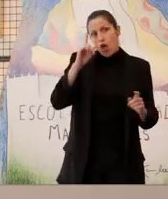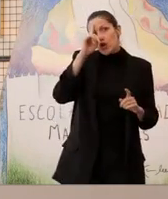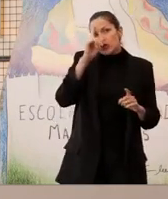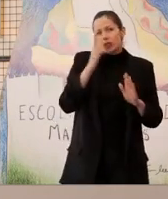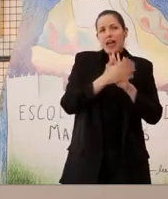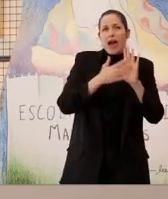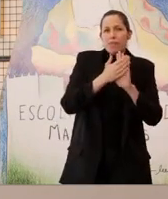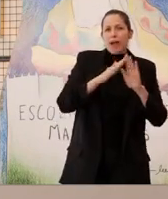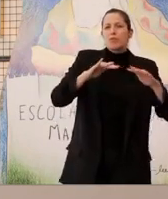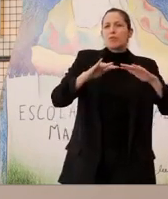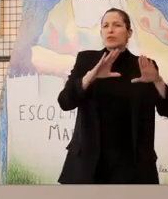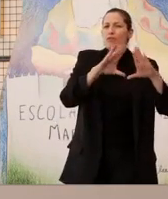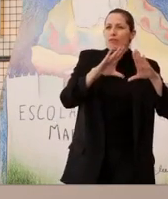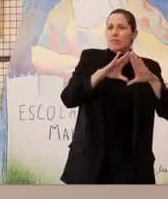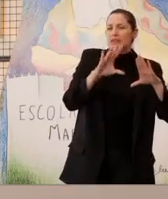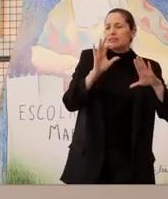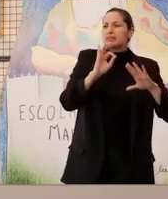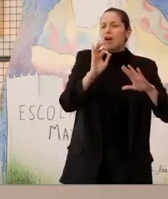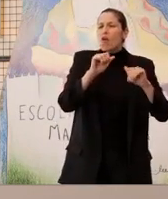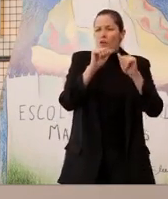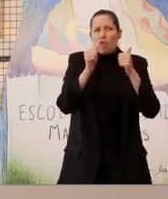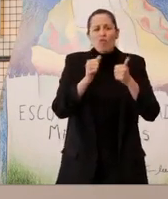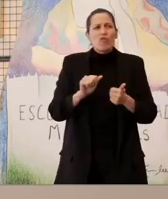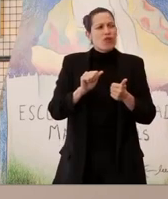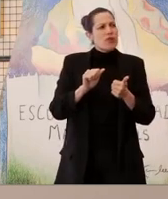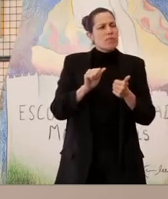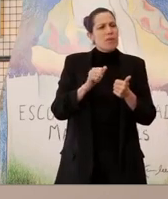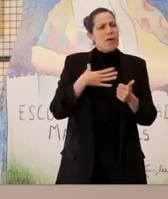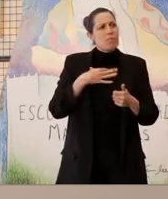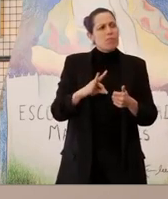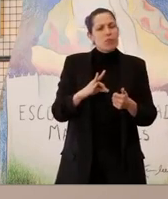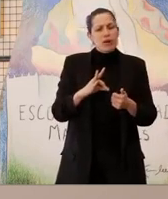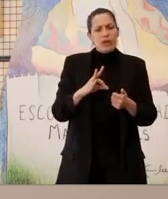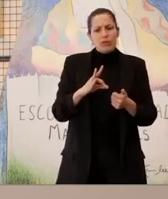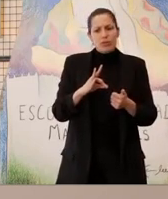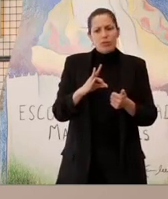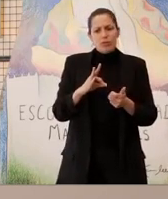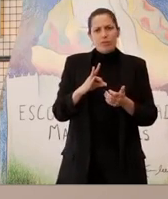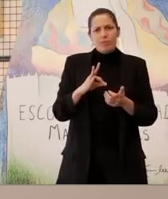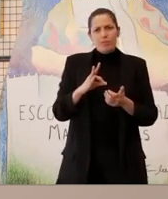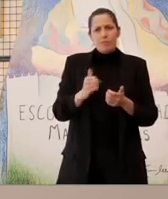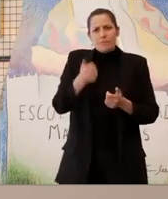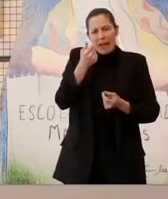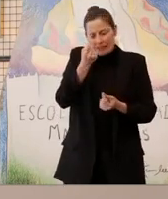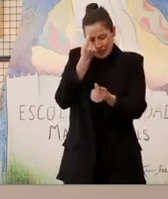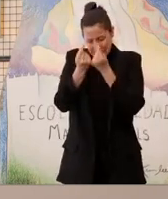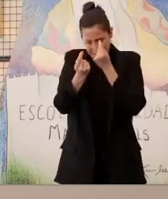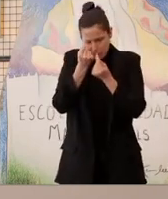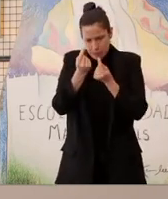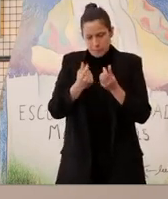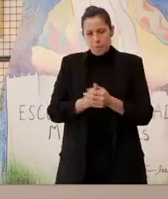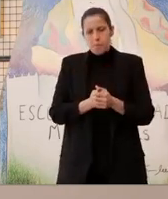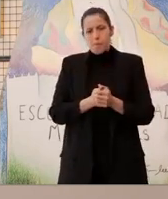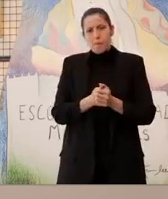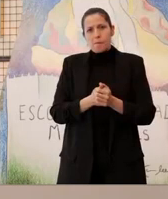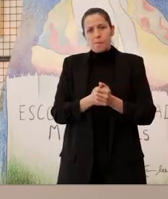feminista o de qué manera poder decirlo de una manera que sea precisa no Y esto tiene que ver con